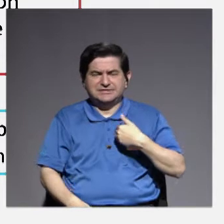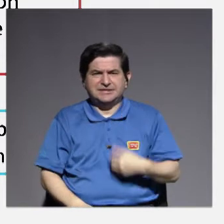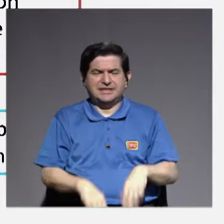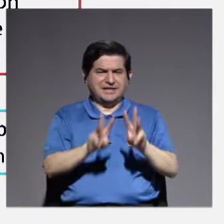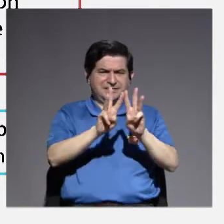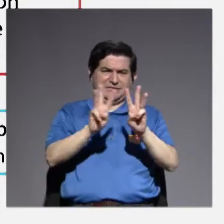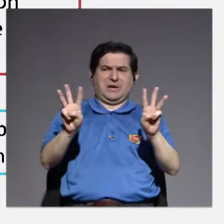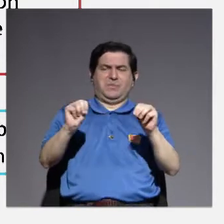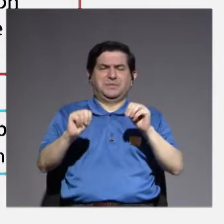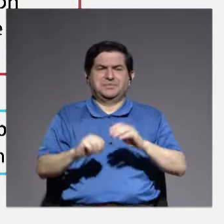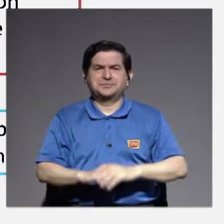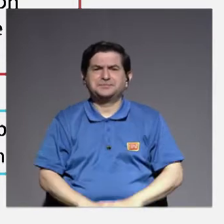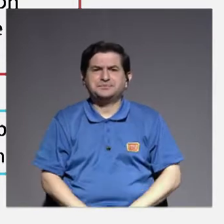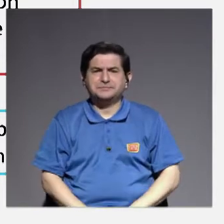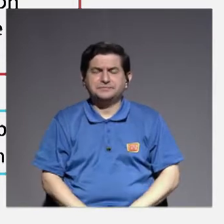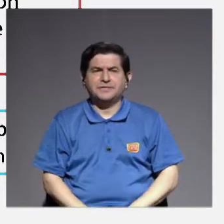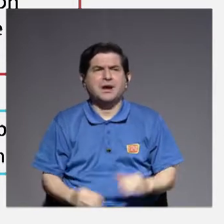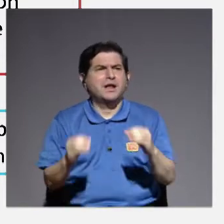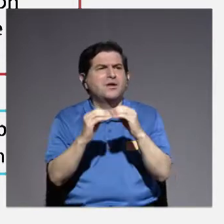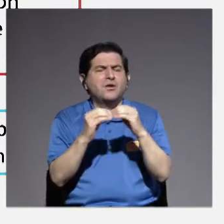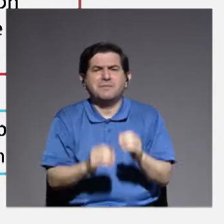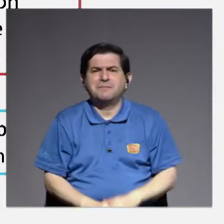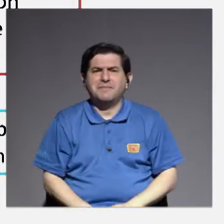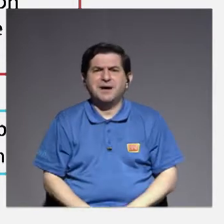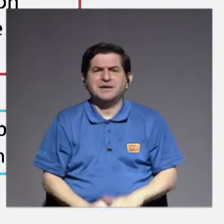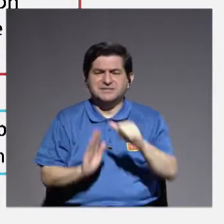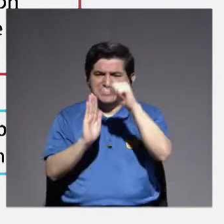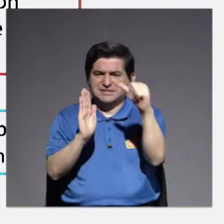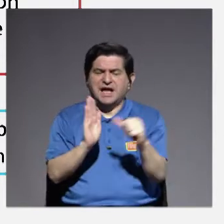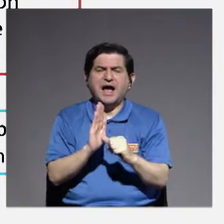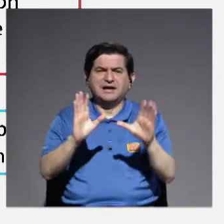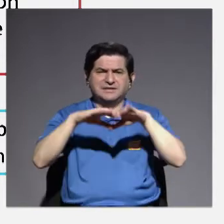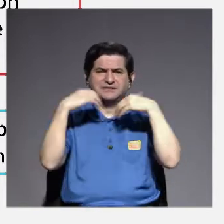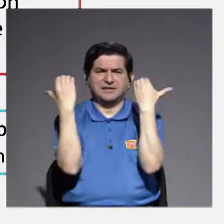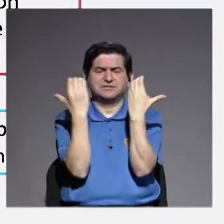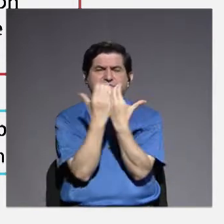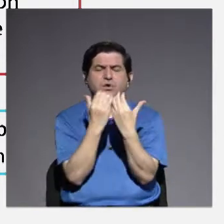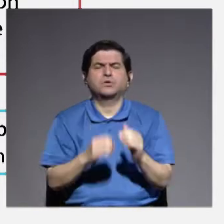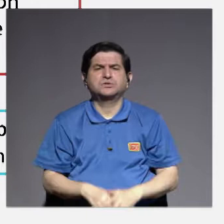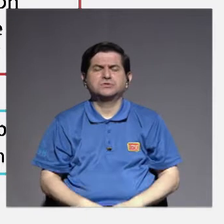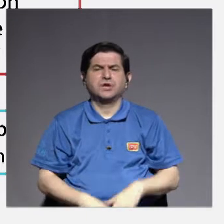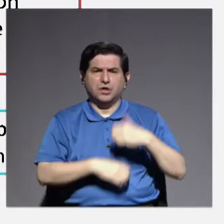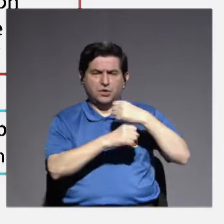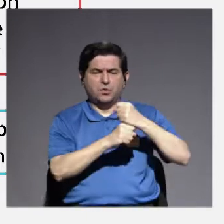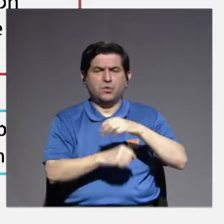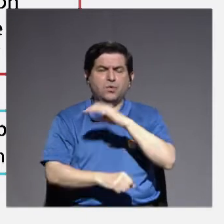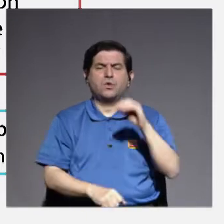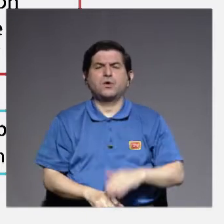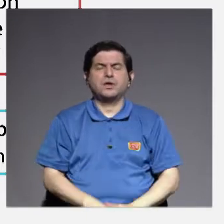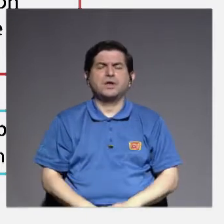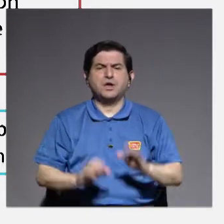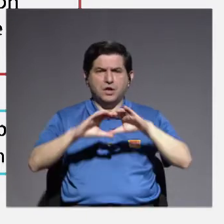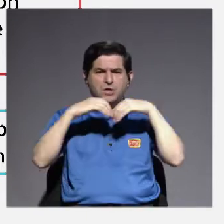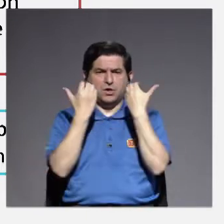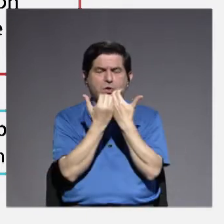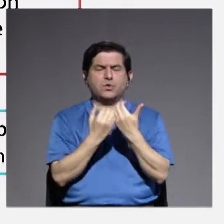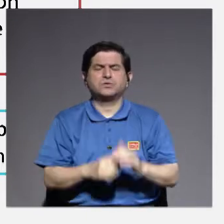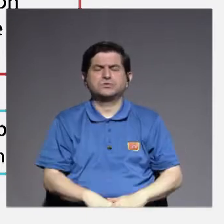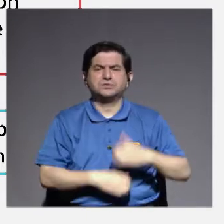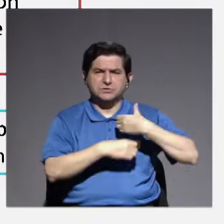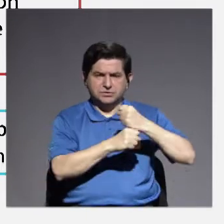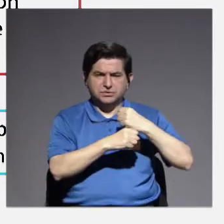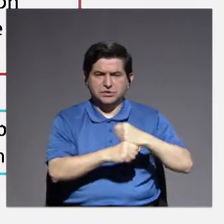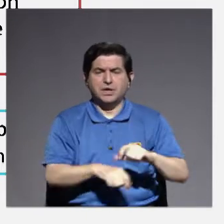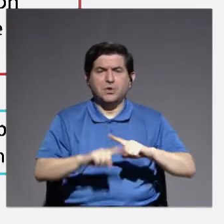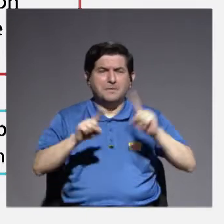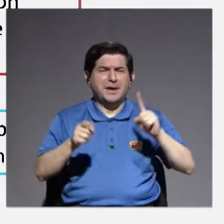web. Lo más presente son actas del Consejo Municipal y los miembros del Consejo Municipal, pero de ahí los porcentajes